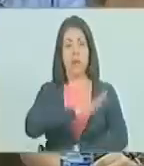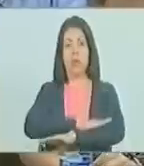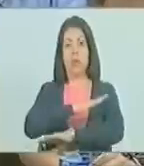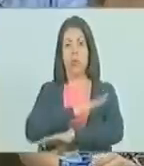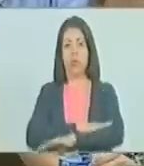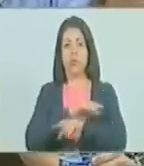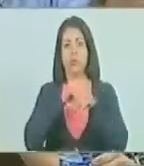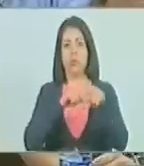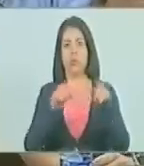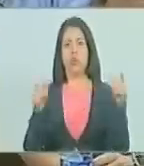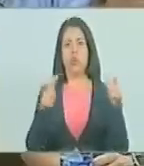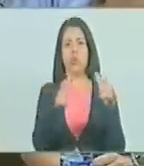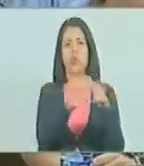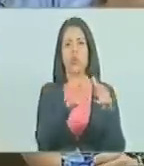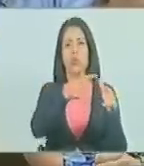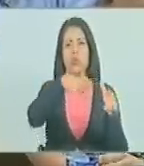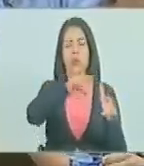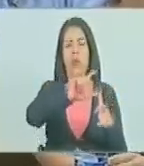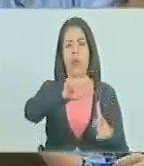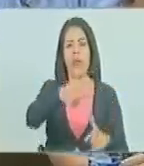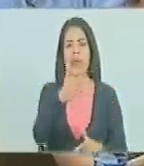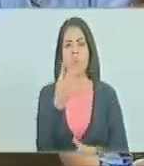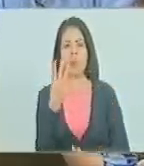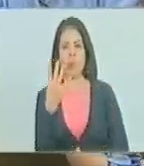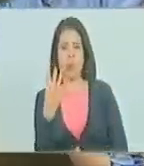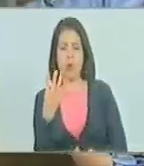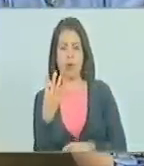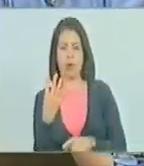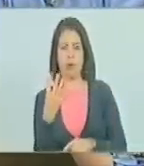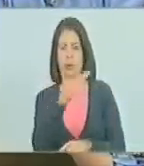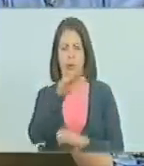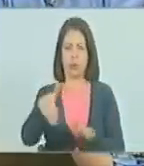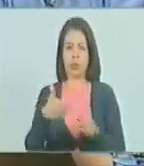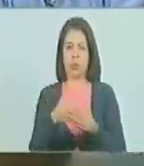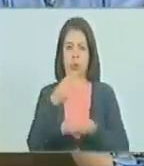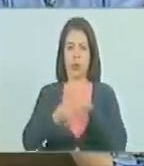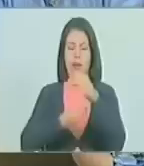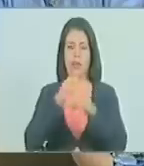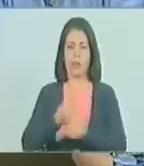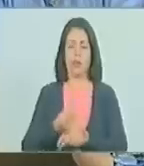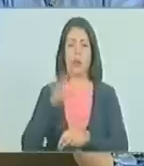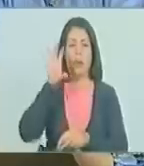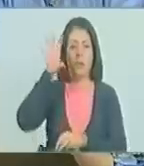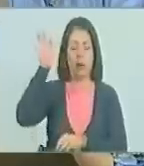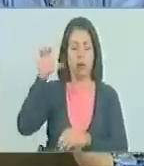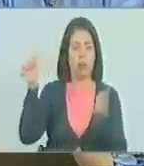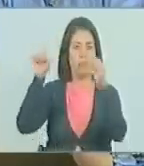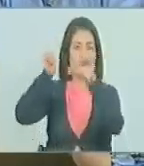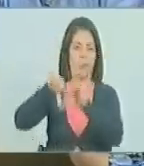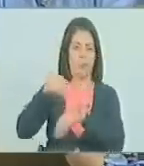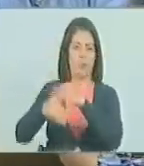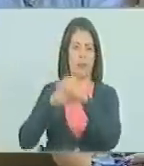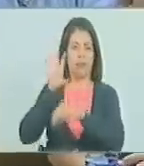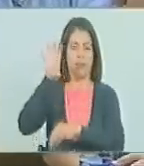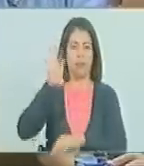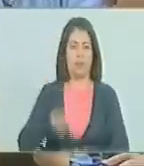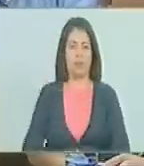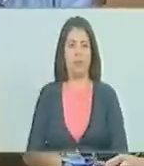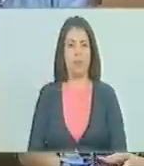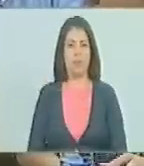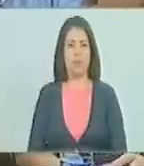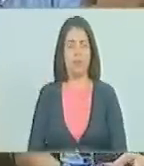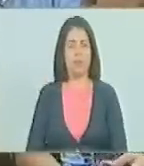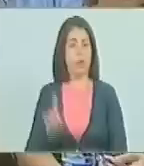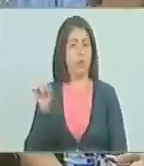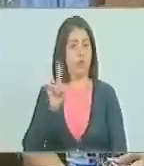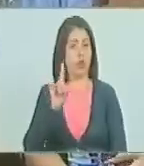ese disminuido G4, de todo lo que han hecho en el país y el daño que le han hecho al país. Ellos